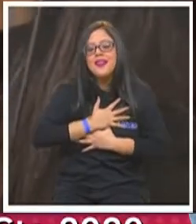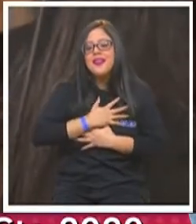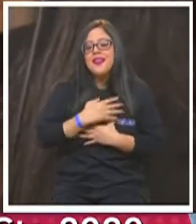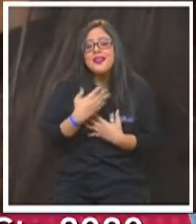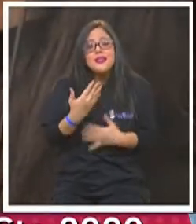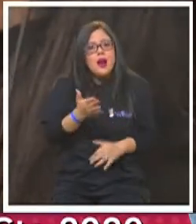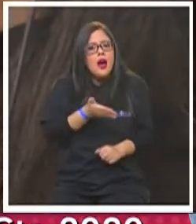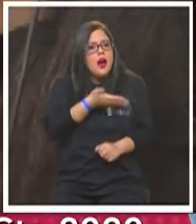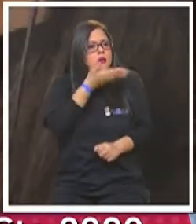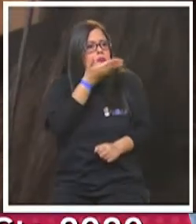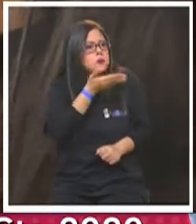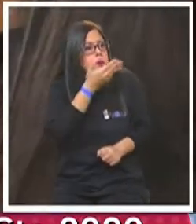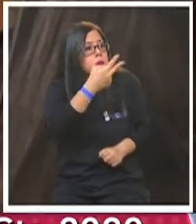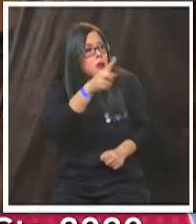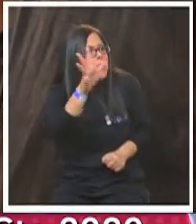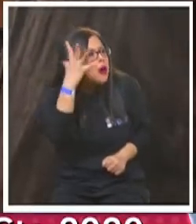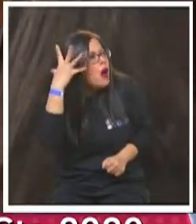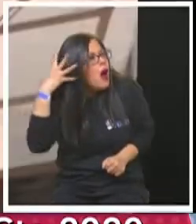más me olvidé.